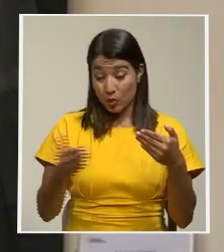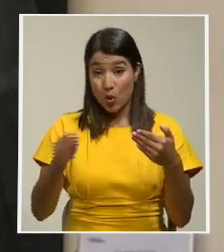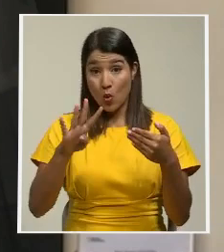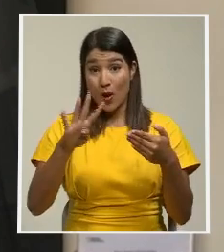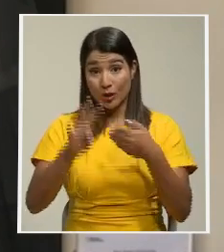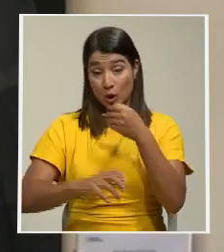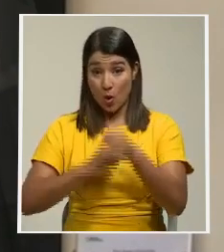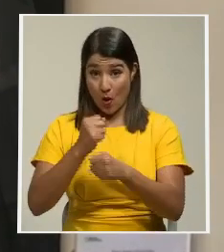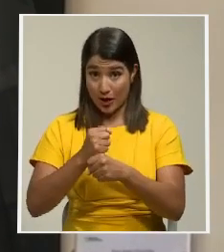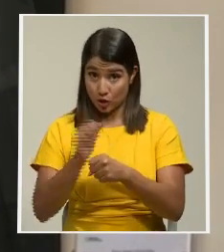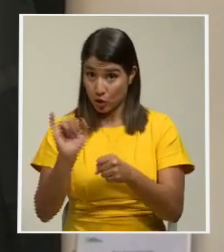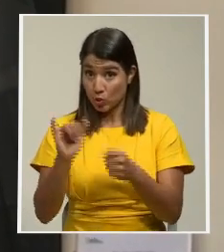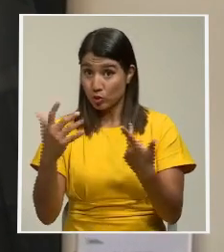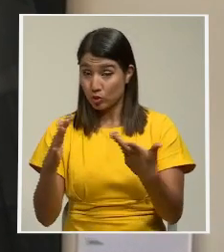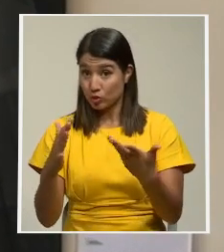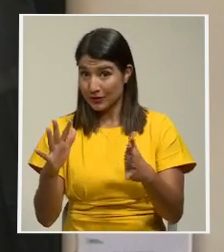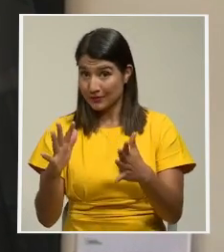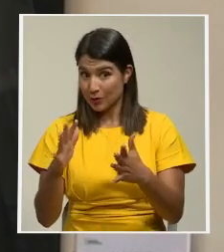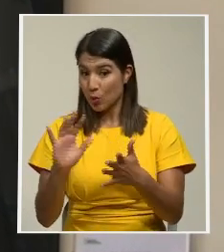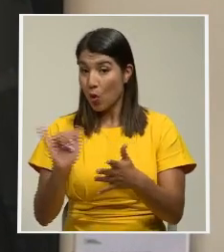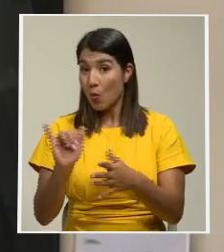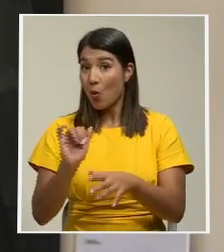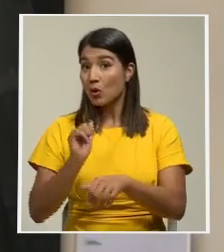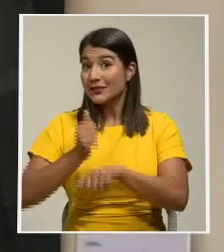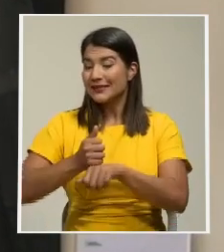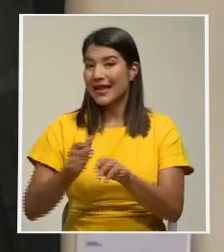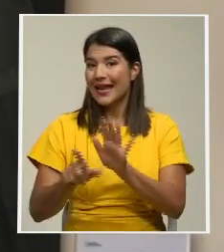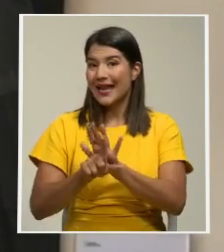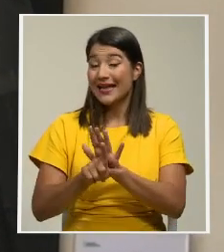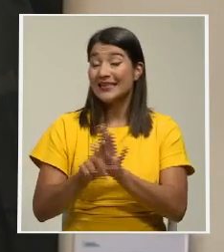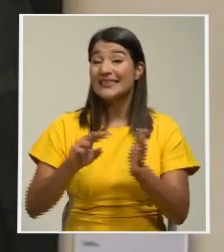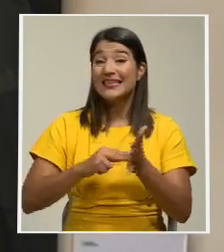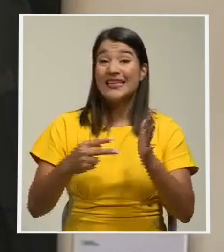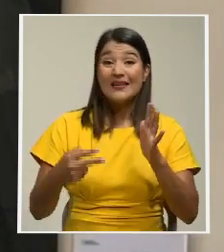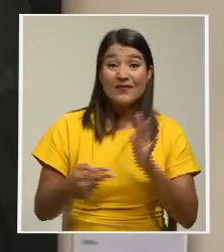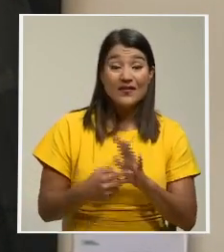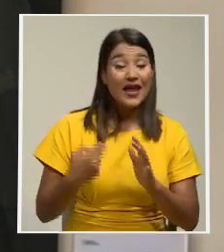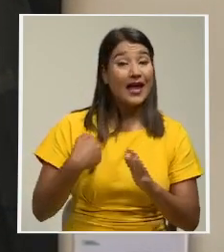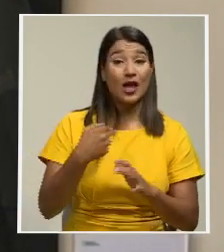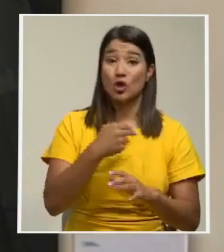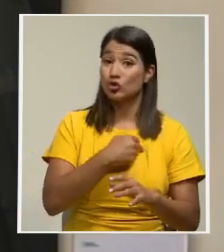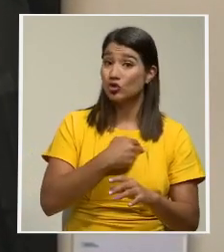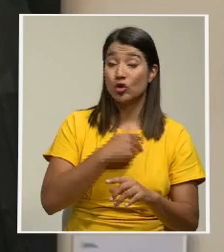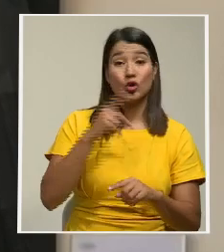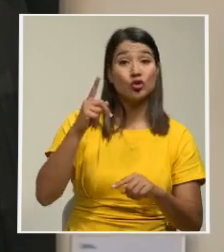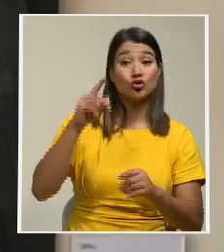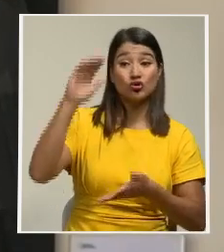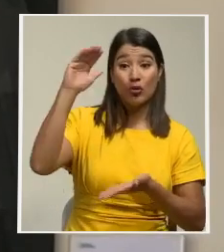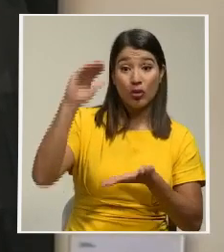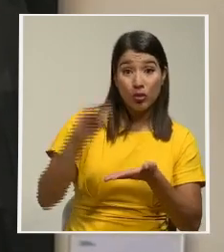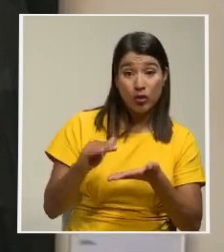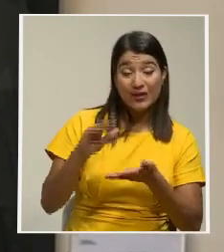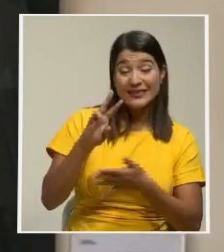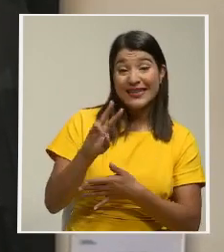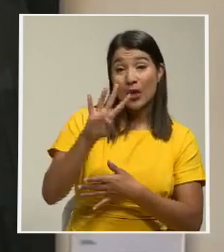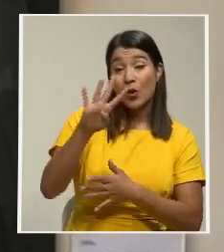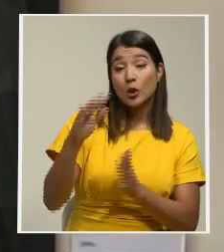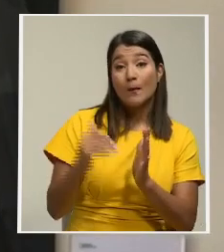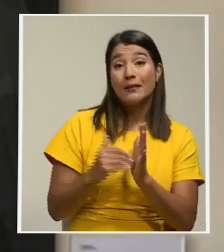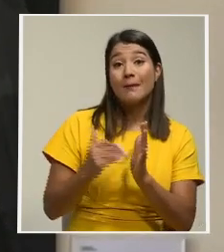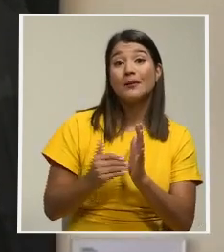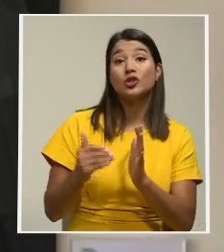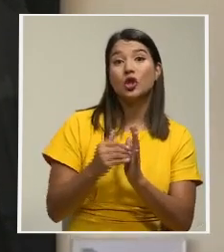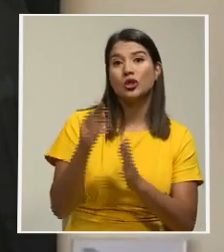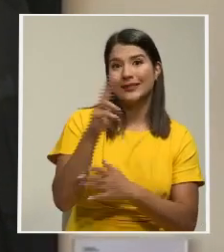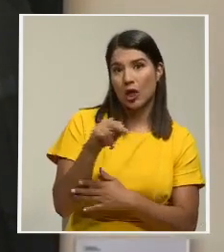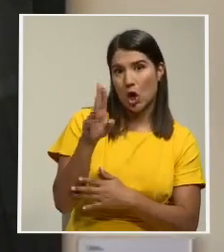como está planteado, implicaría que dejaríamos de colocar 74.000 millones de colones en nuevos